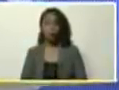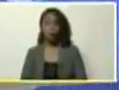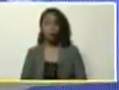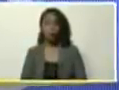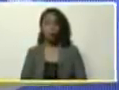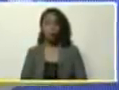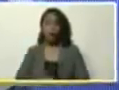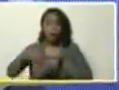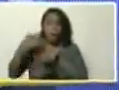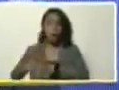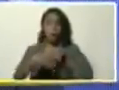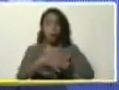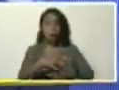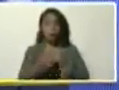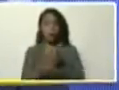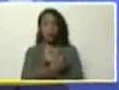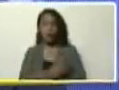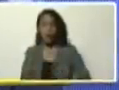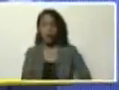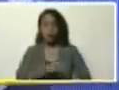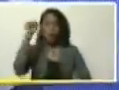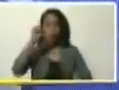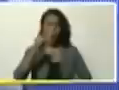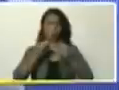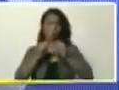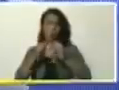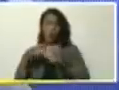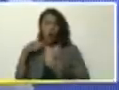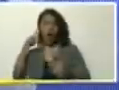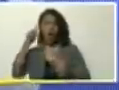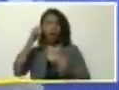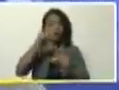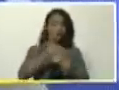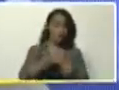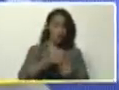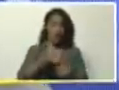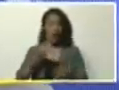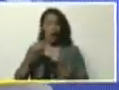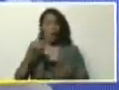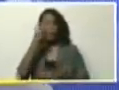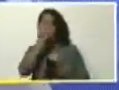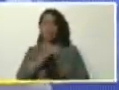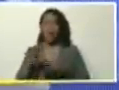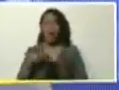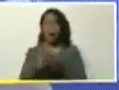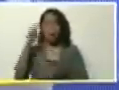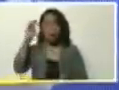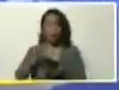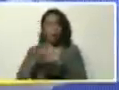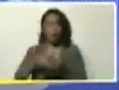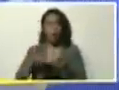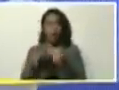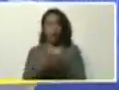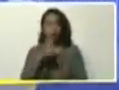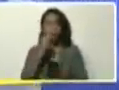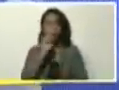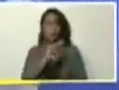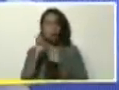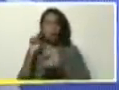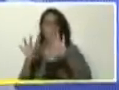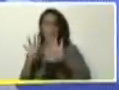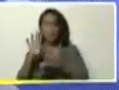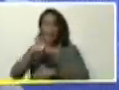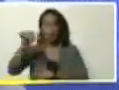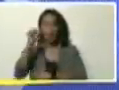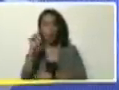La marcha del Libertador continuó hacia Valencia, Maracay, hasta que el 29 de junio entra finalmente